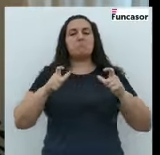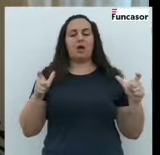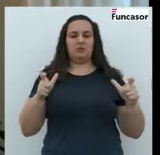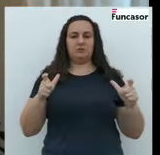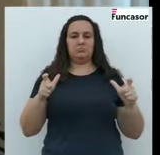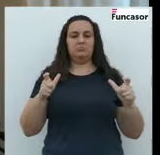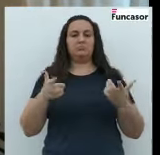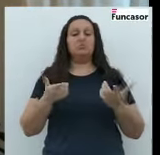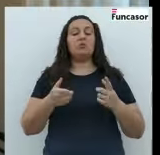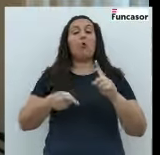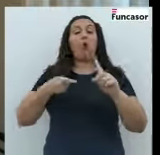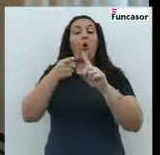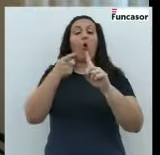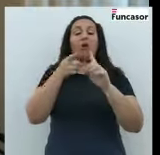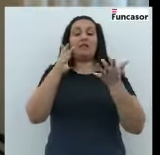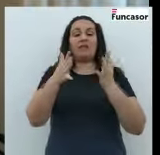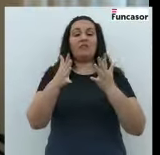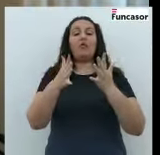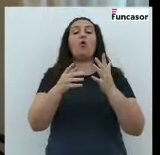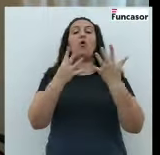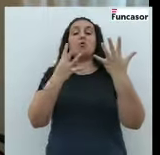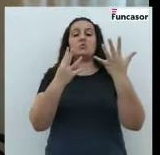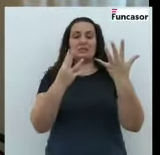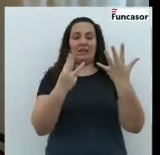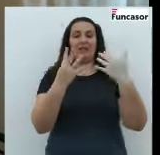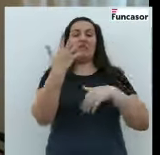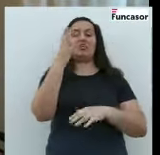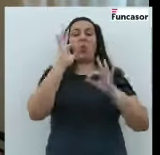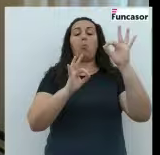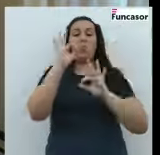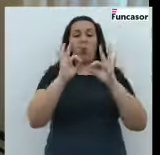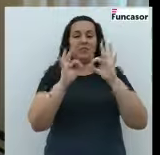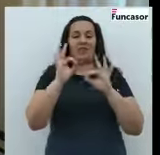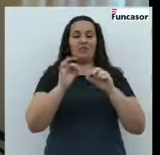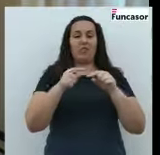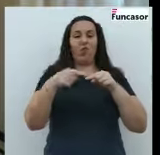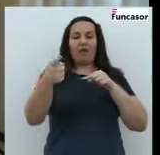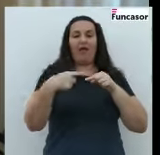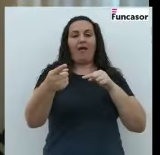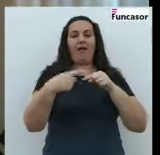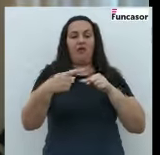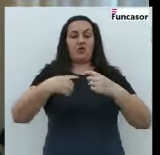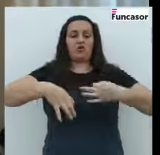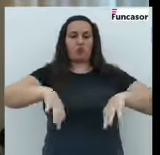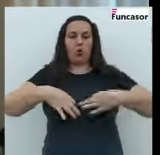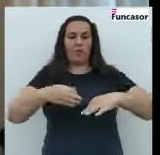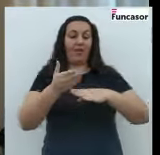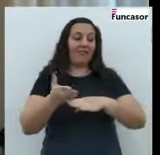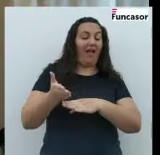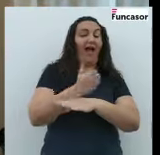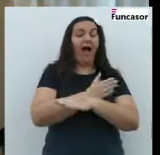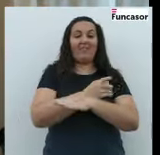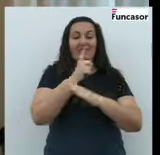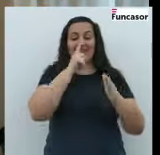hasta llegar aproximadamente a un 85% de las frecuencias habituales que teníamos